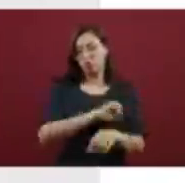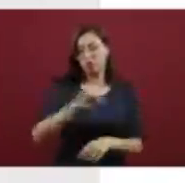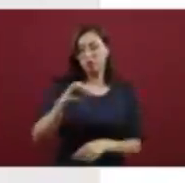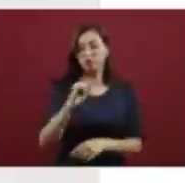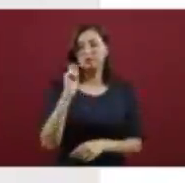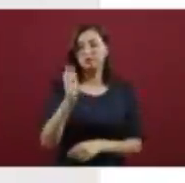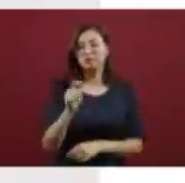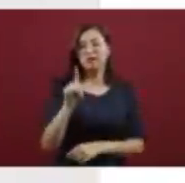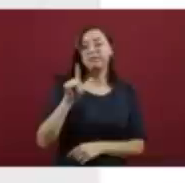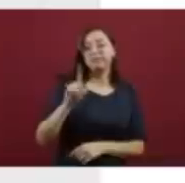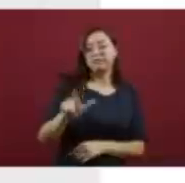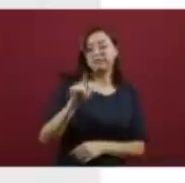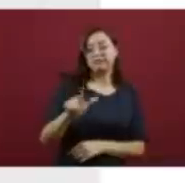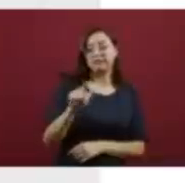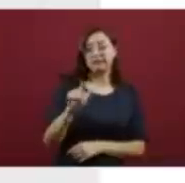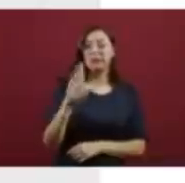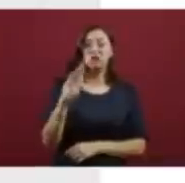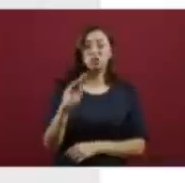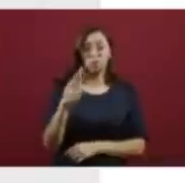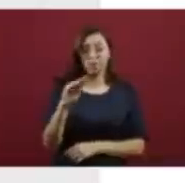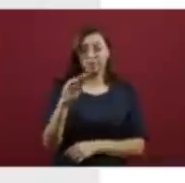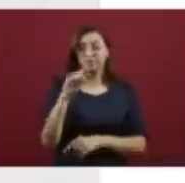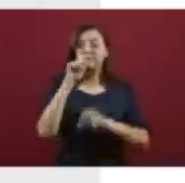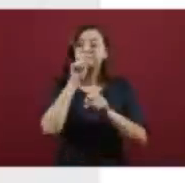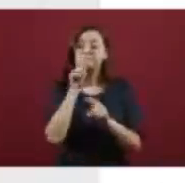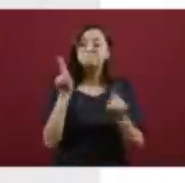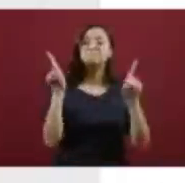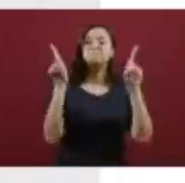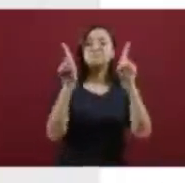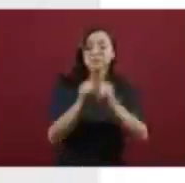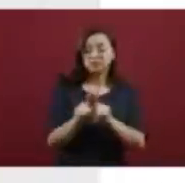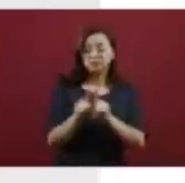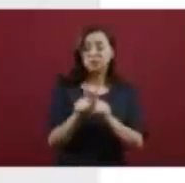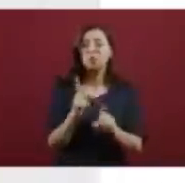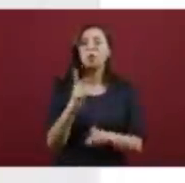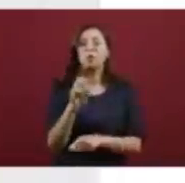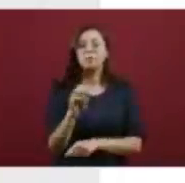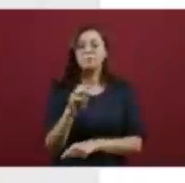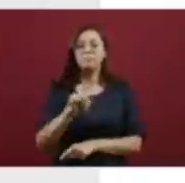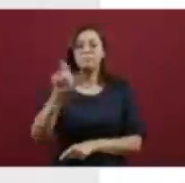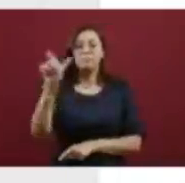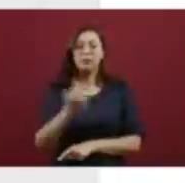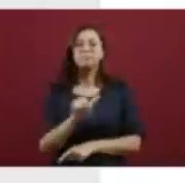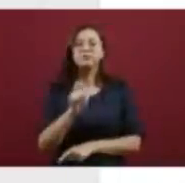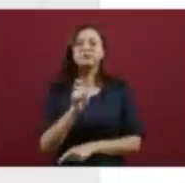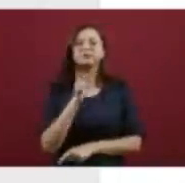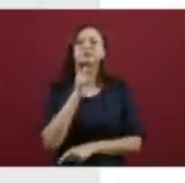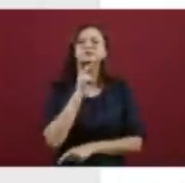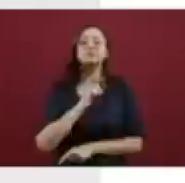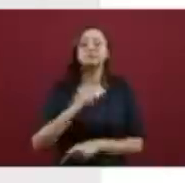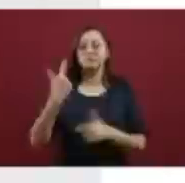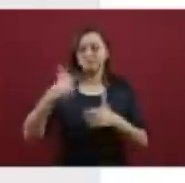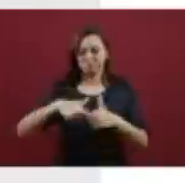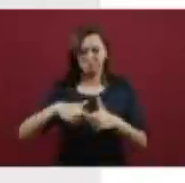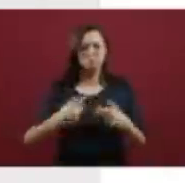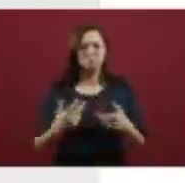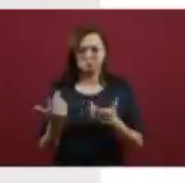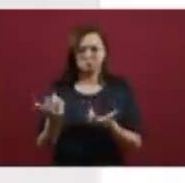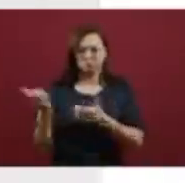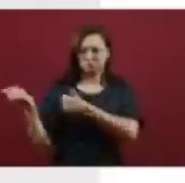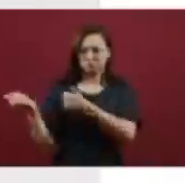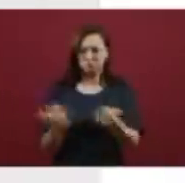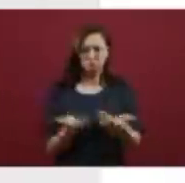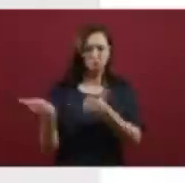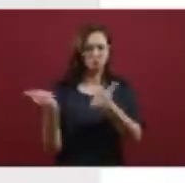17.90, que es exactamente el mismo precio al cual Pemex le está vendiendo a las estaciones de